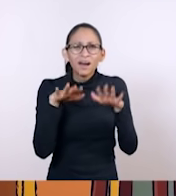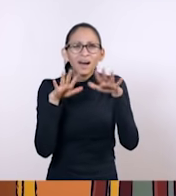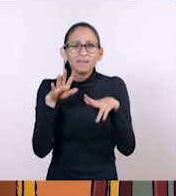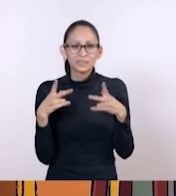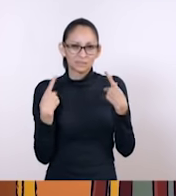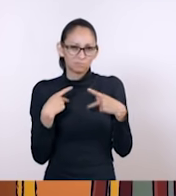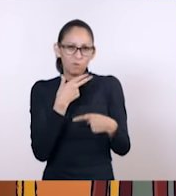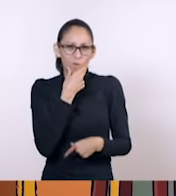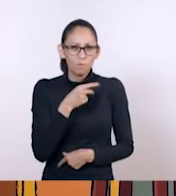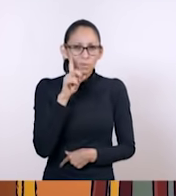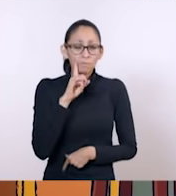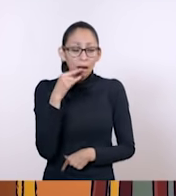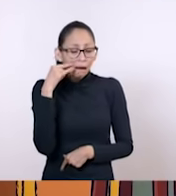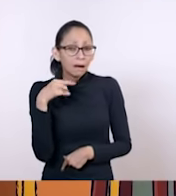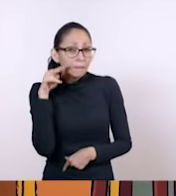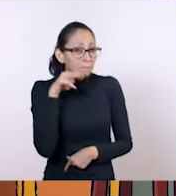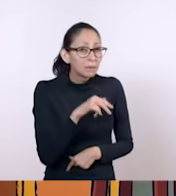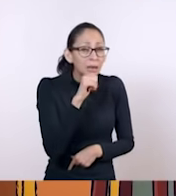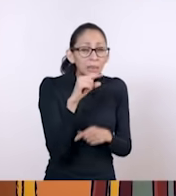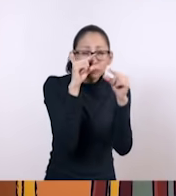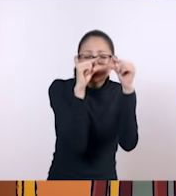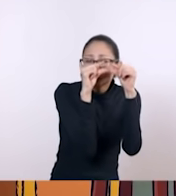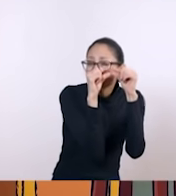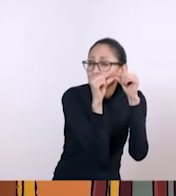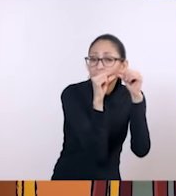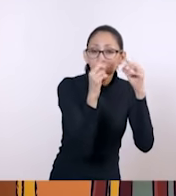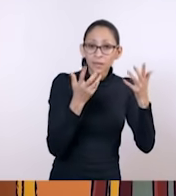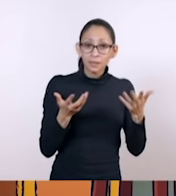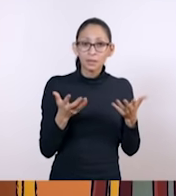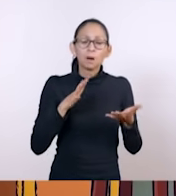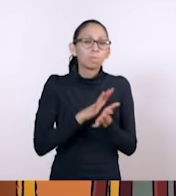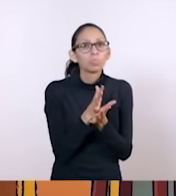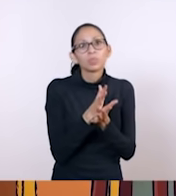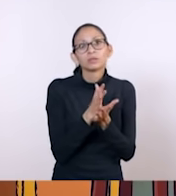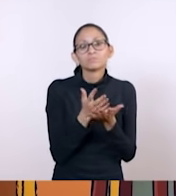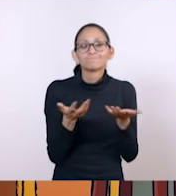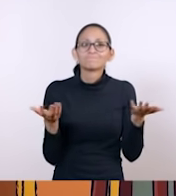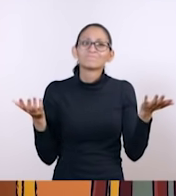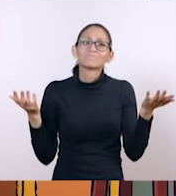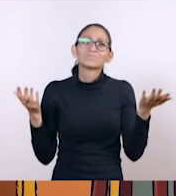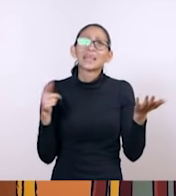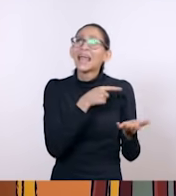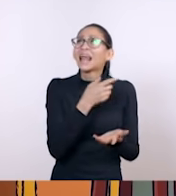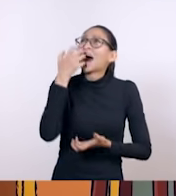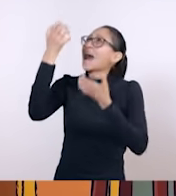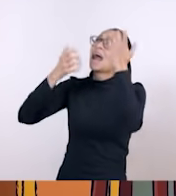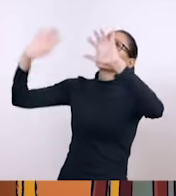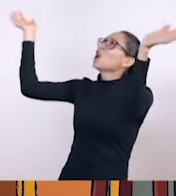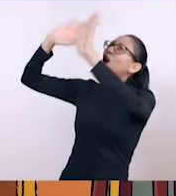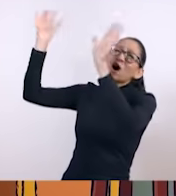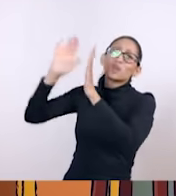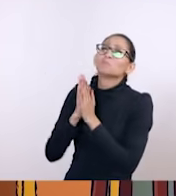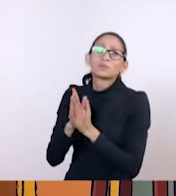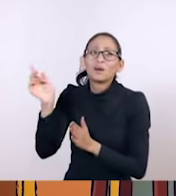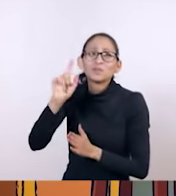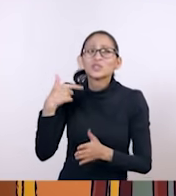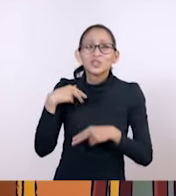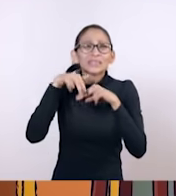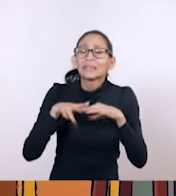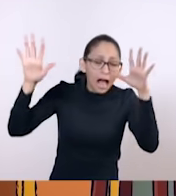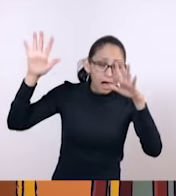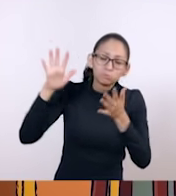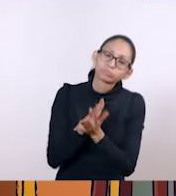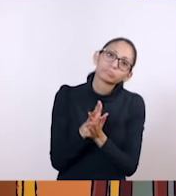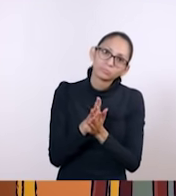faltaba la señora o el señor que ni lo veían ni lo escuchaban por estar tan chiquitito y lo aplastaban. Y él empezaba a gritar, no, por favor, aquí estoy